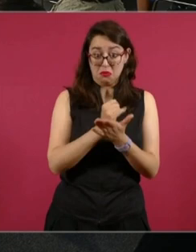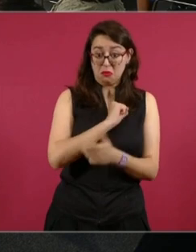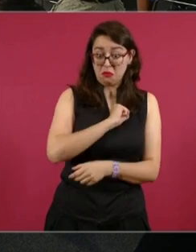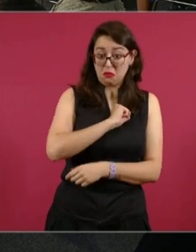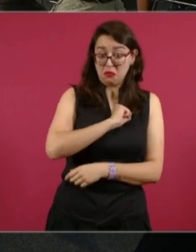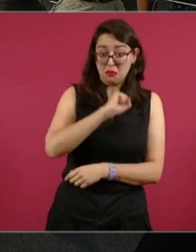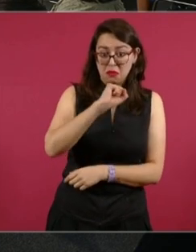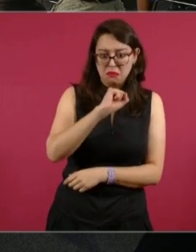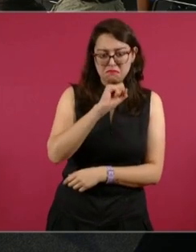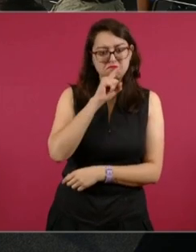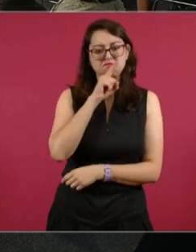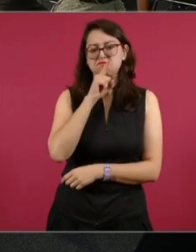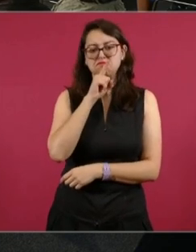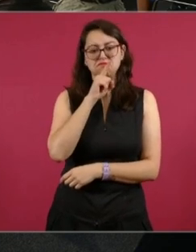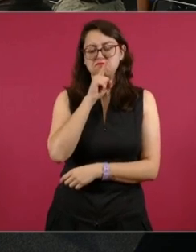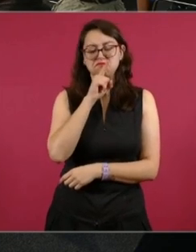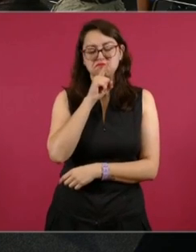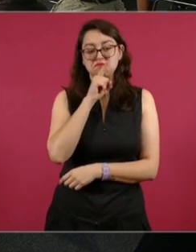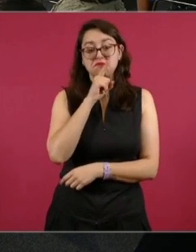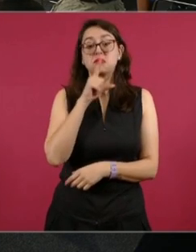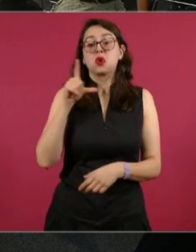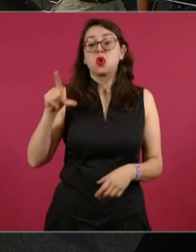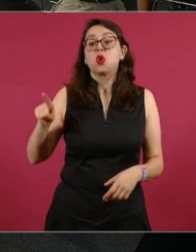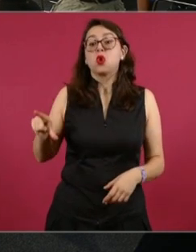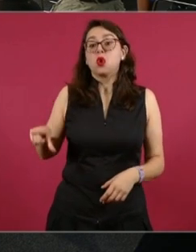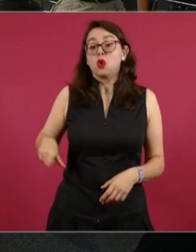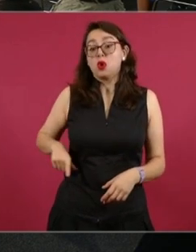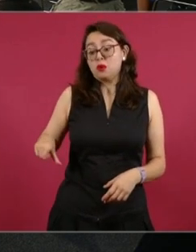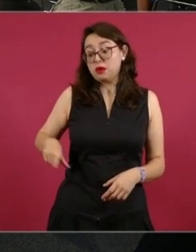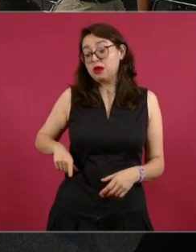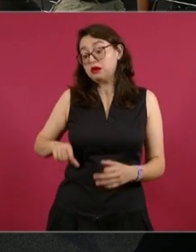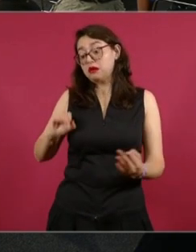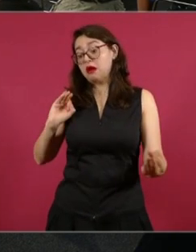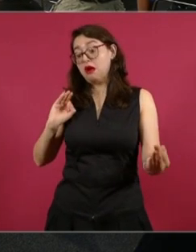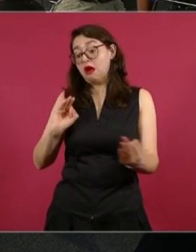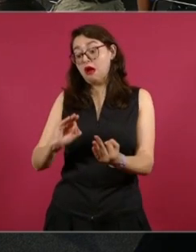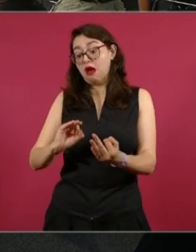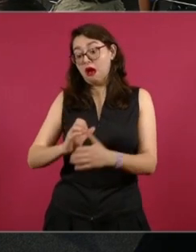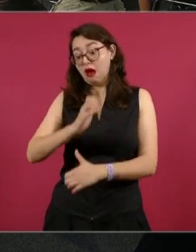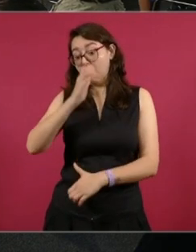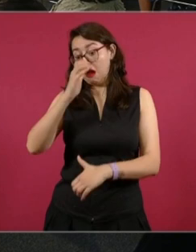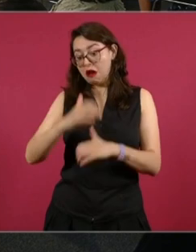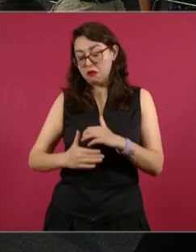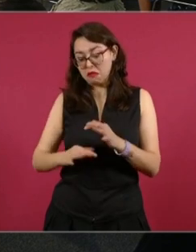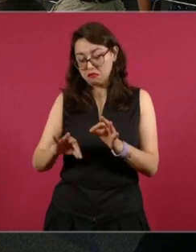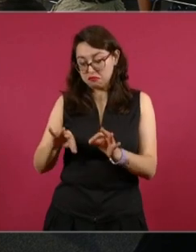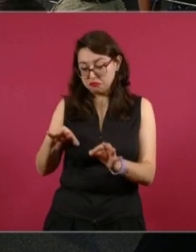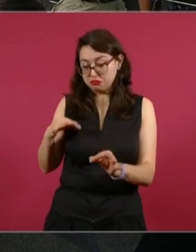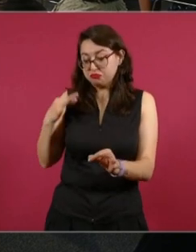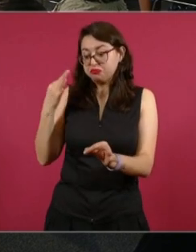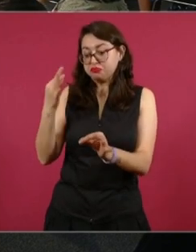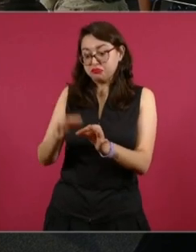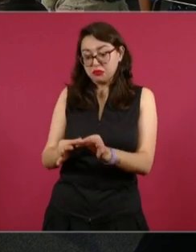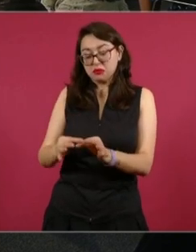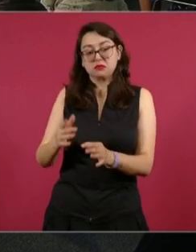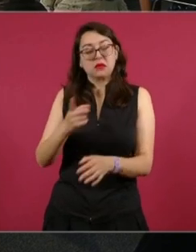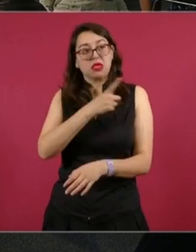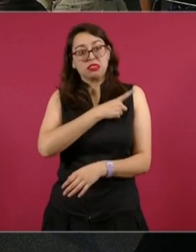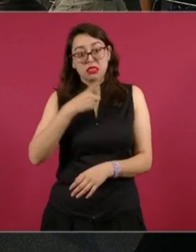Nosotros vamos a dejar un gobierno con menos deuda en términos